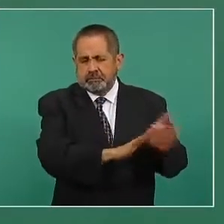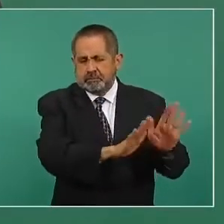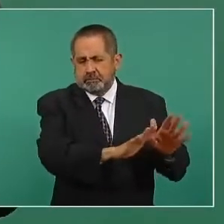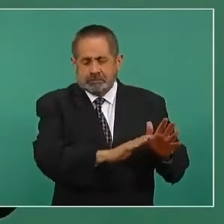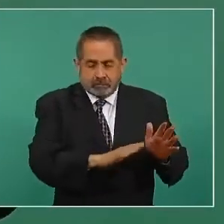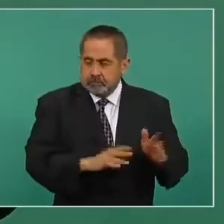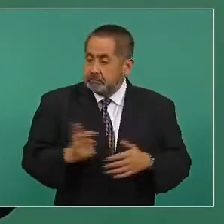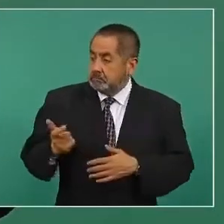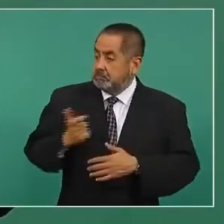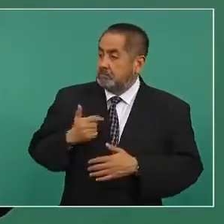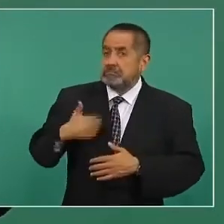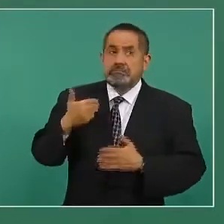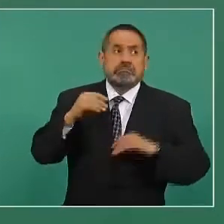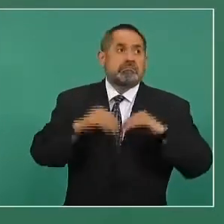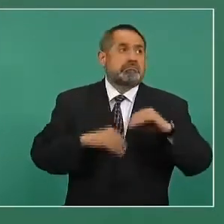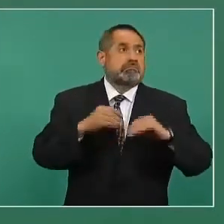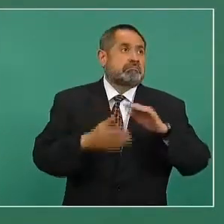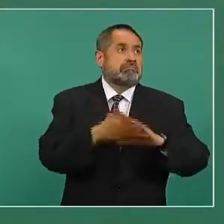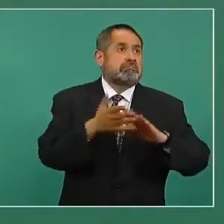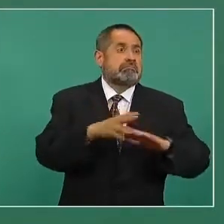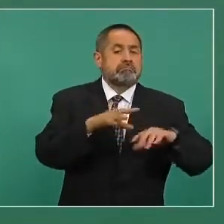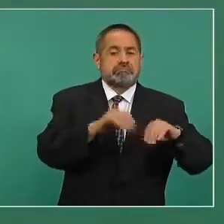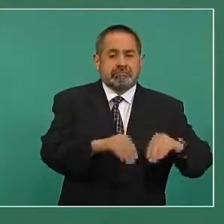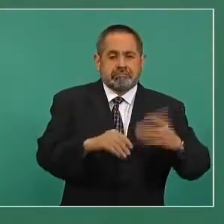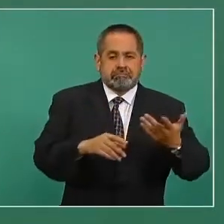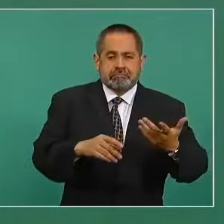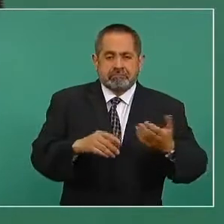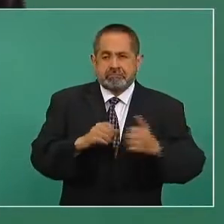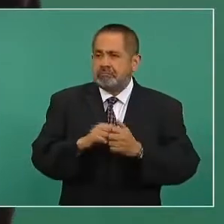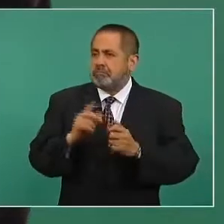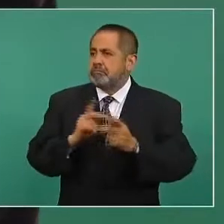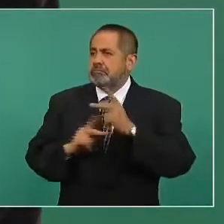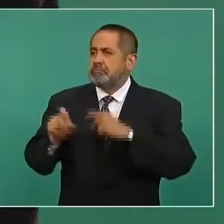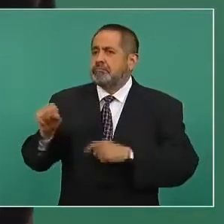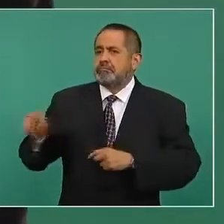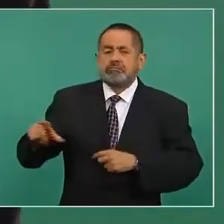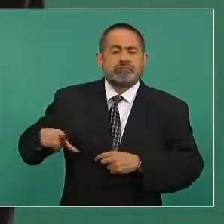construyen la planta. Con eso y con créditos